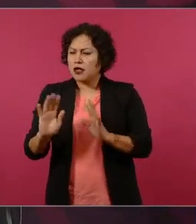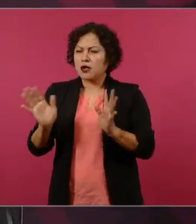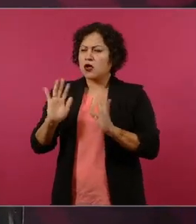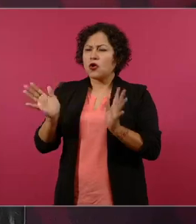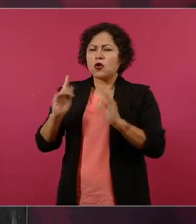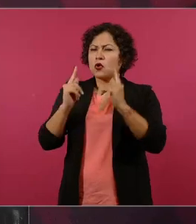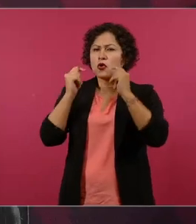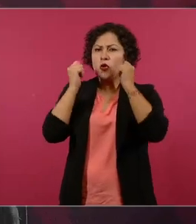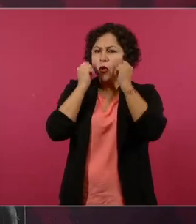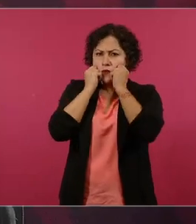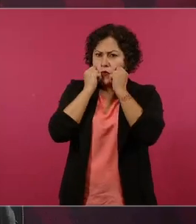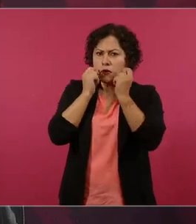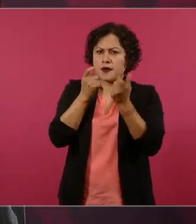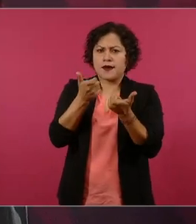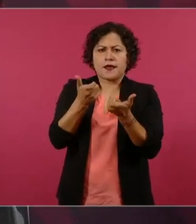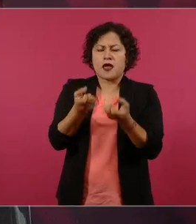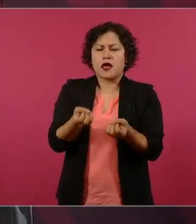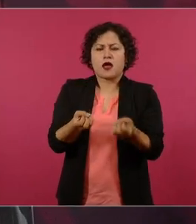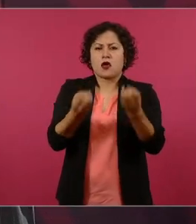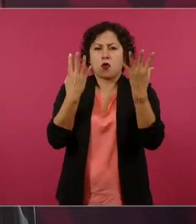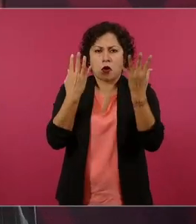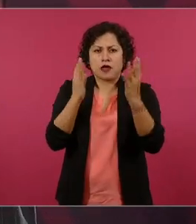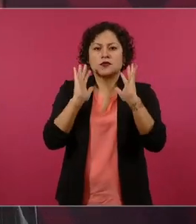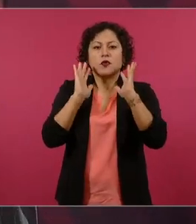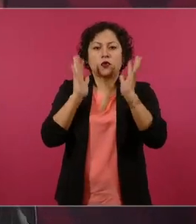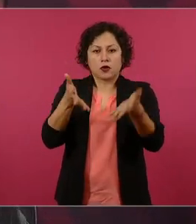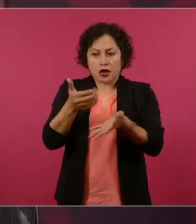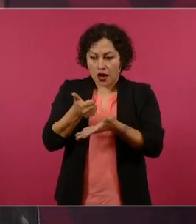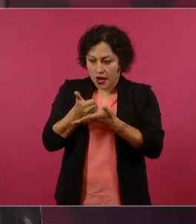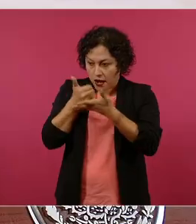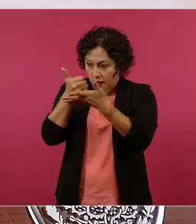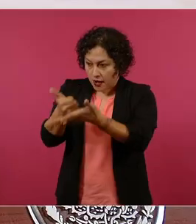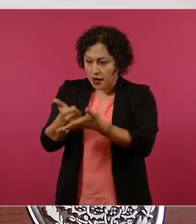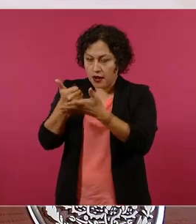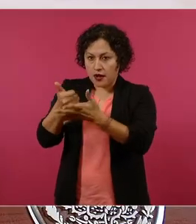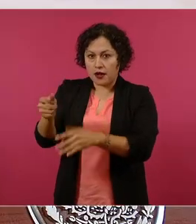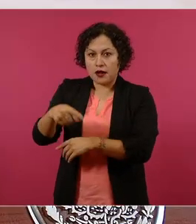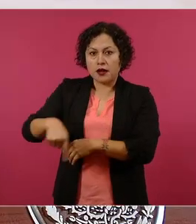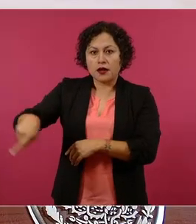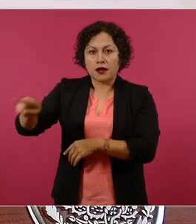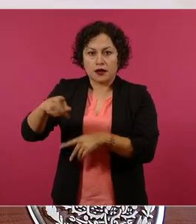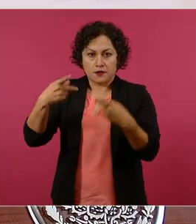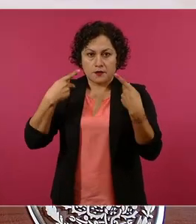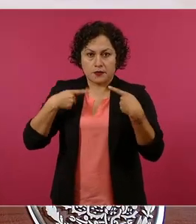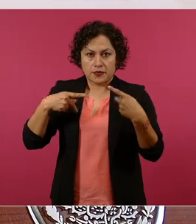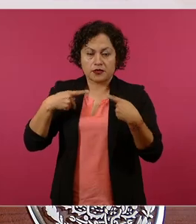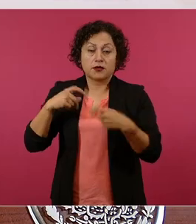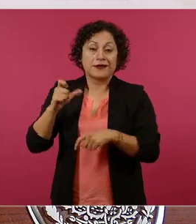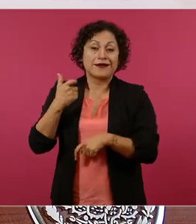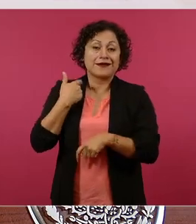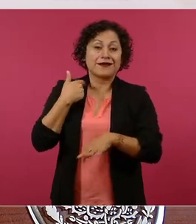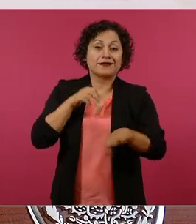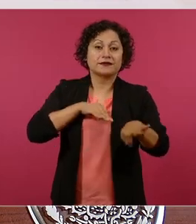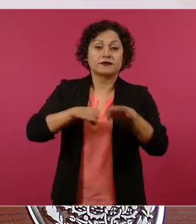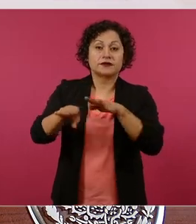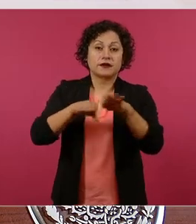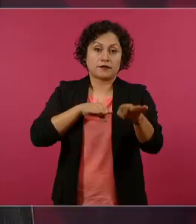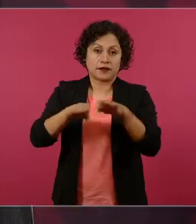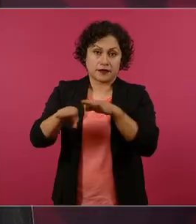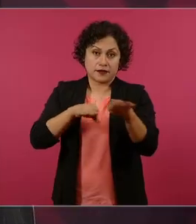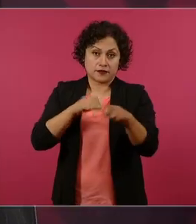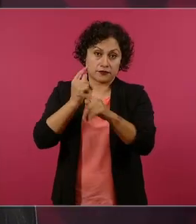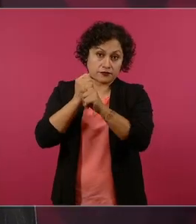ayudando este a los extrabajadores de la Ruta 100 independientemente de la